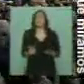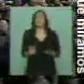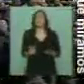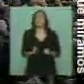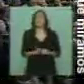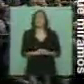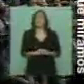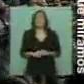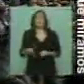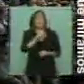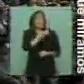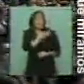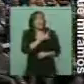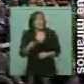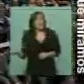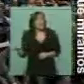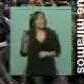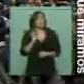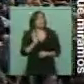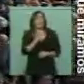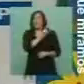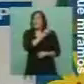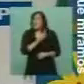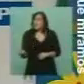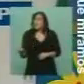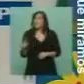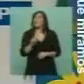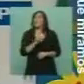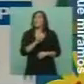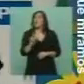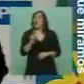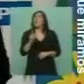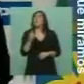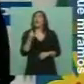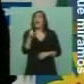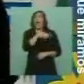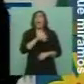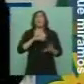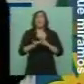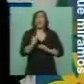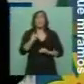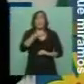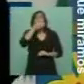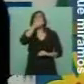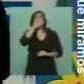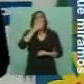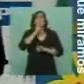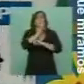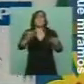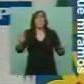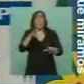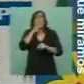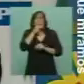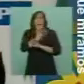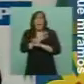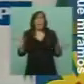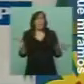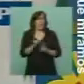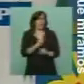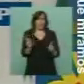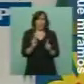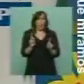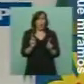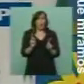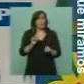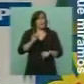no no no no para no decir nada al contrario No simplemente para